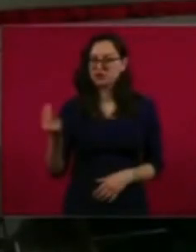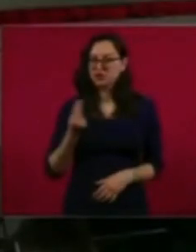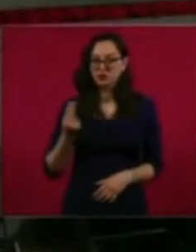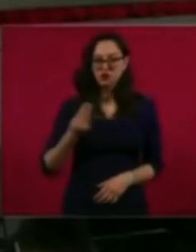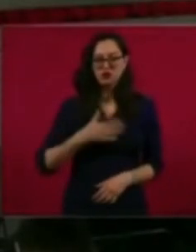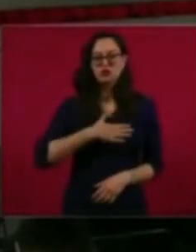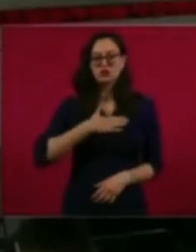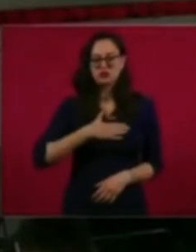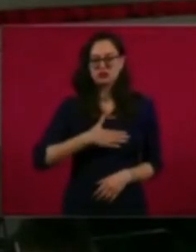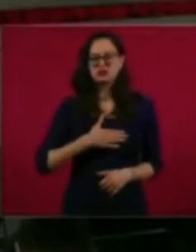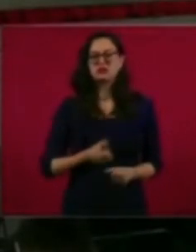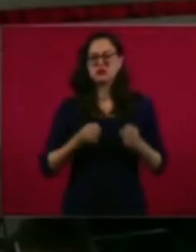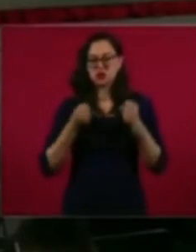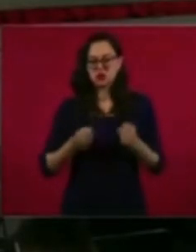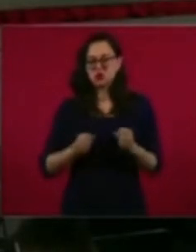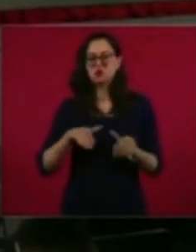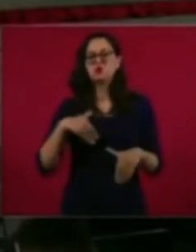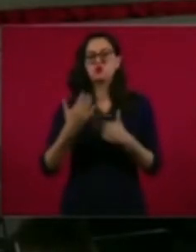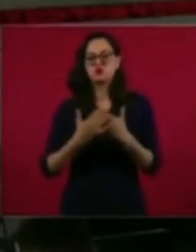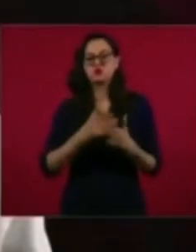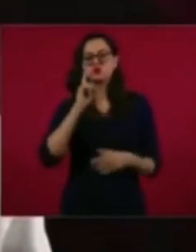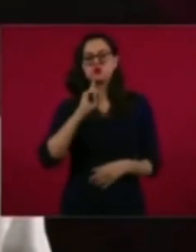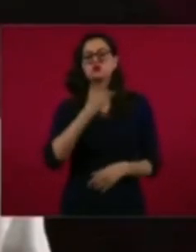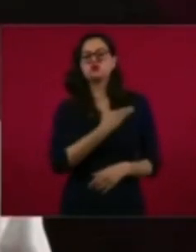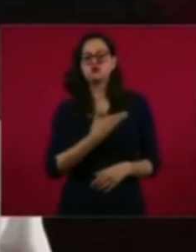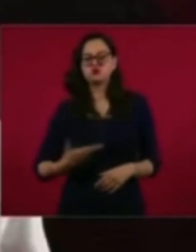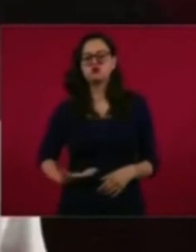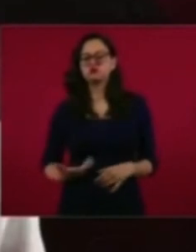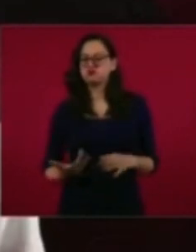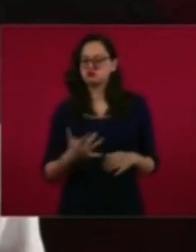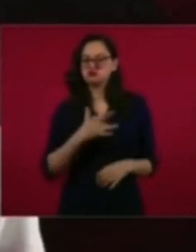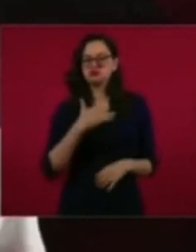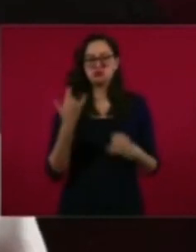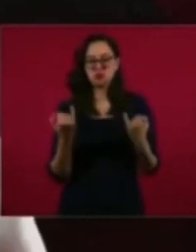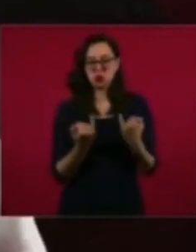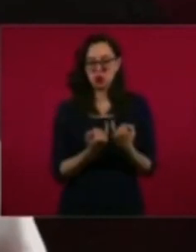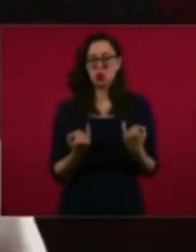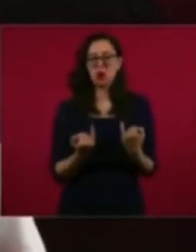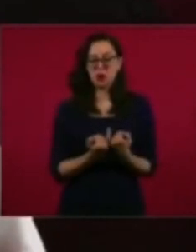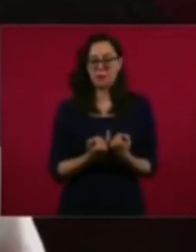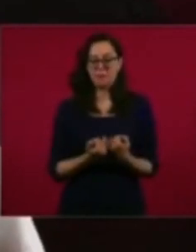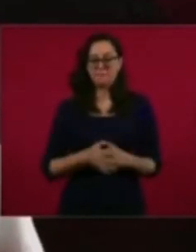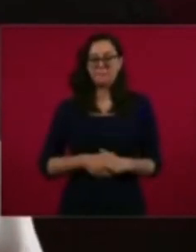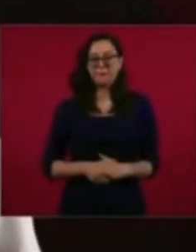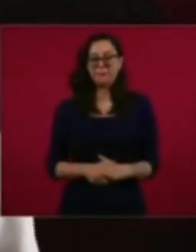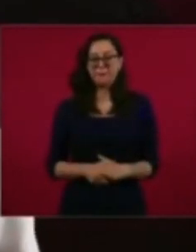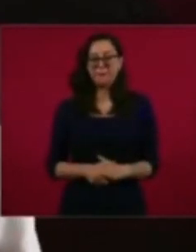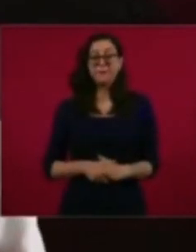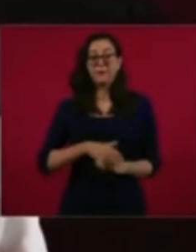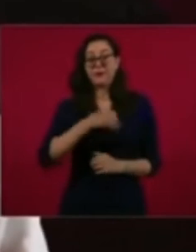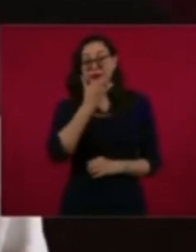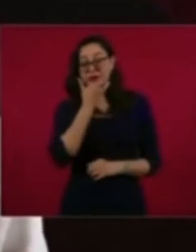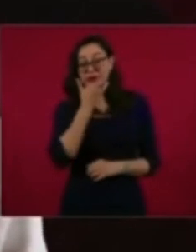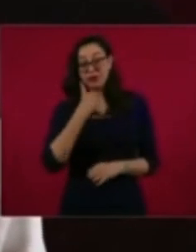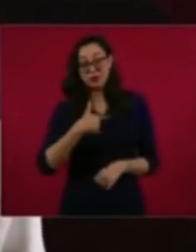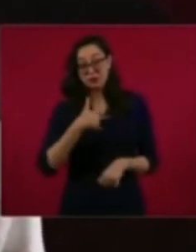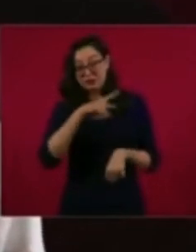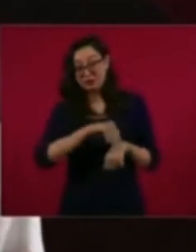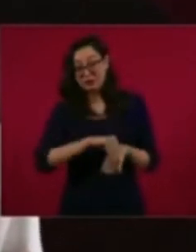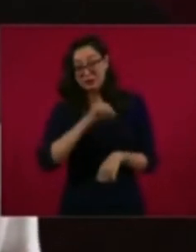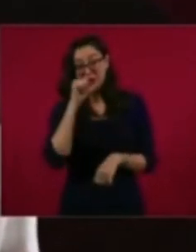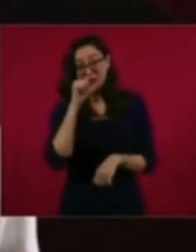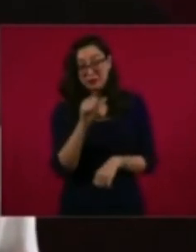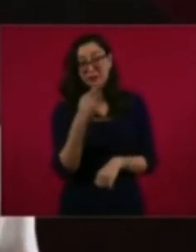Y si hablamos de impactos, permítame decirles, y esto no pedí permiso, que el